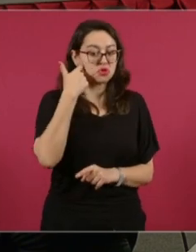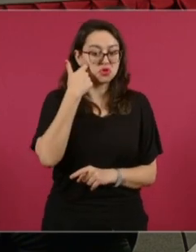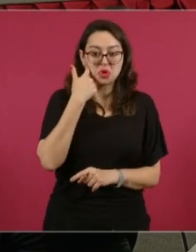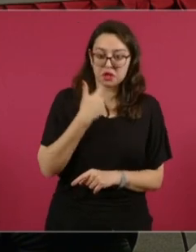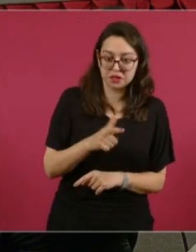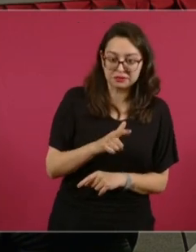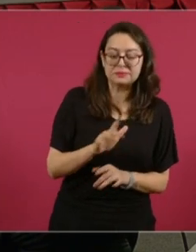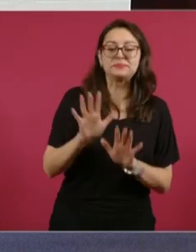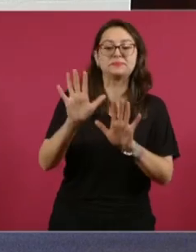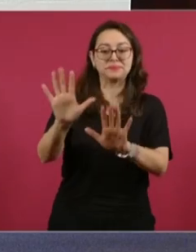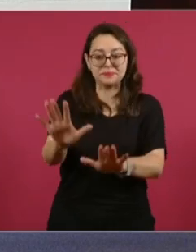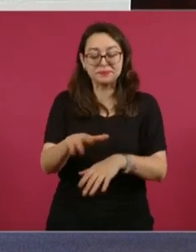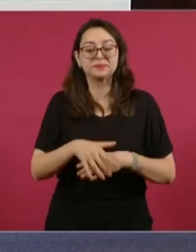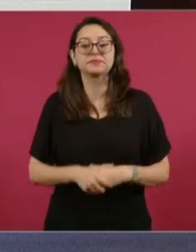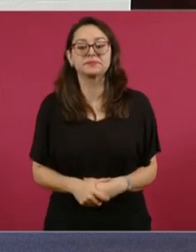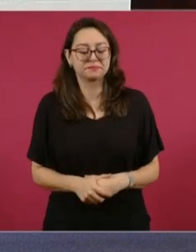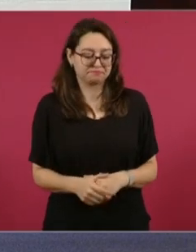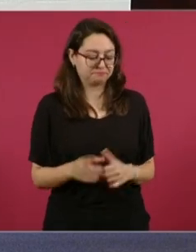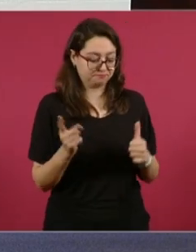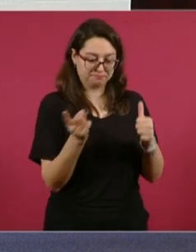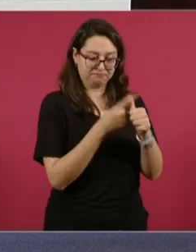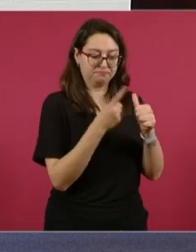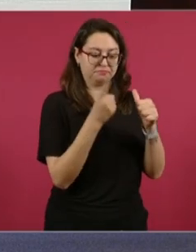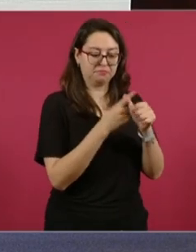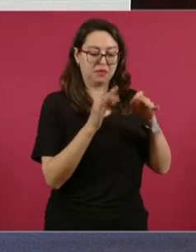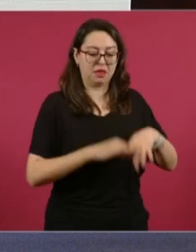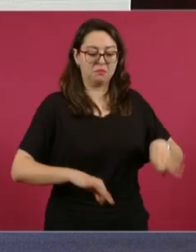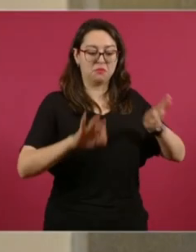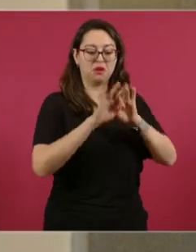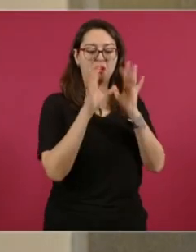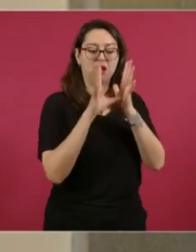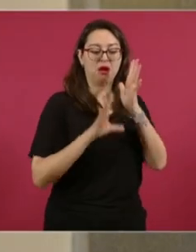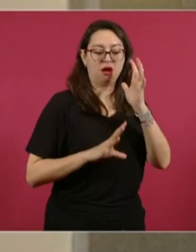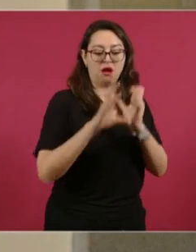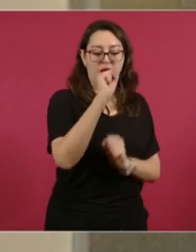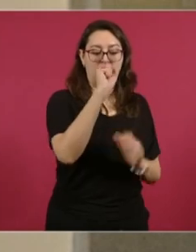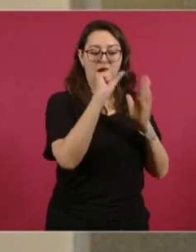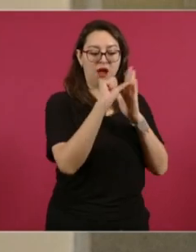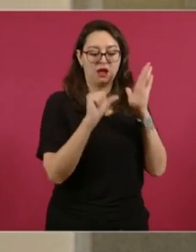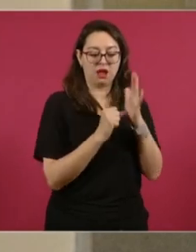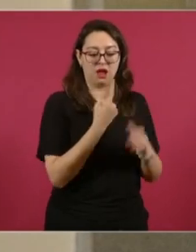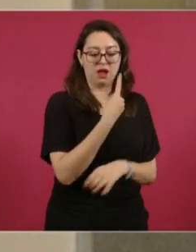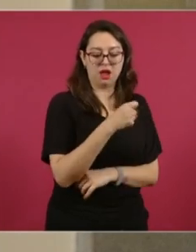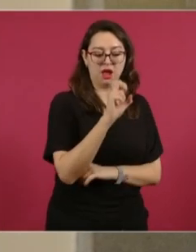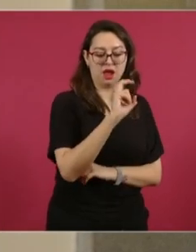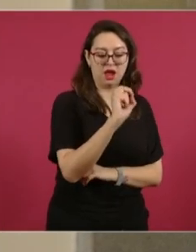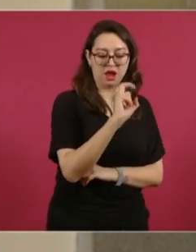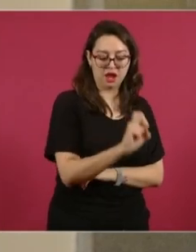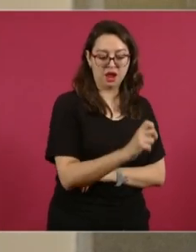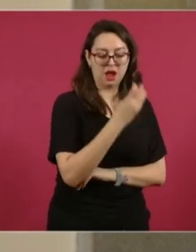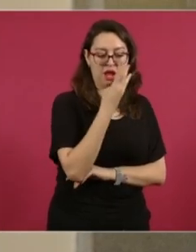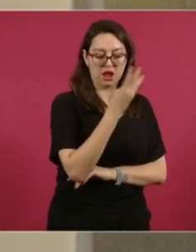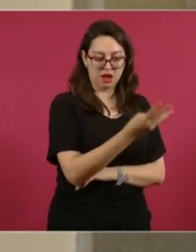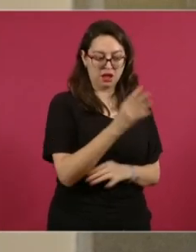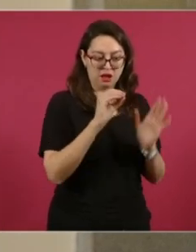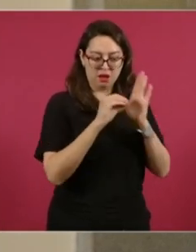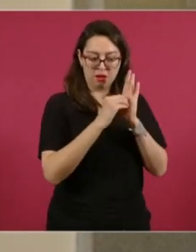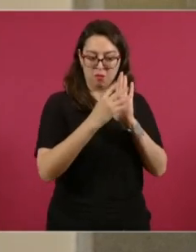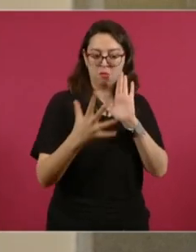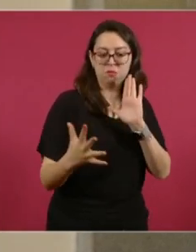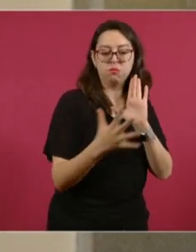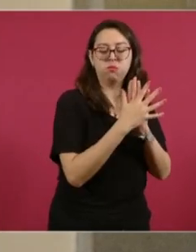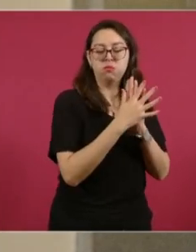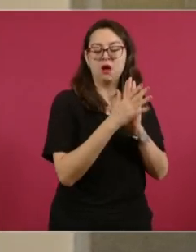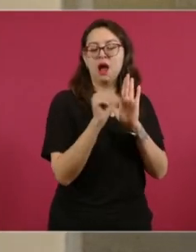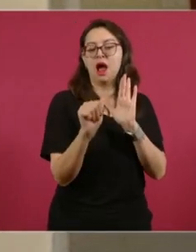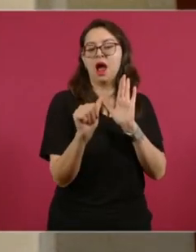es establecer primero el principio de austeridad republicana en el artículo 134 constitucional para